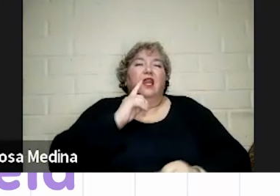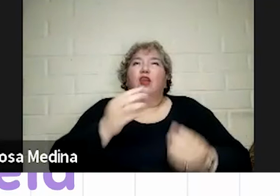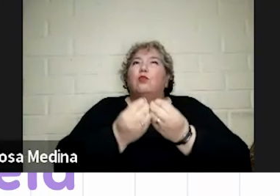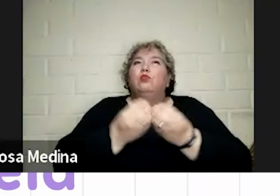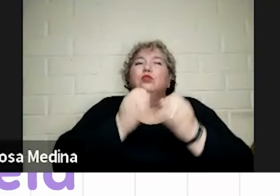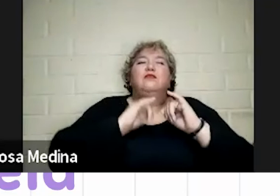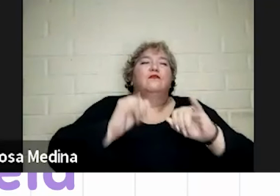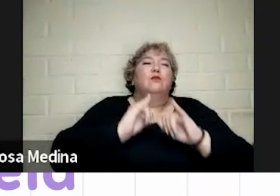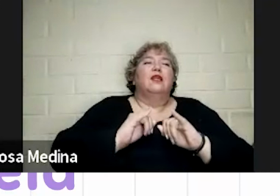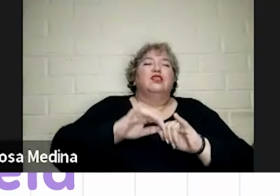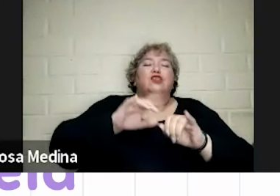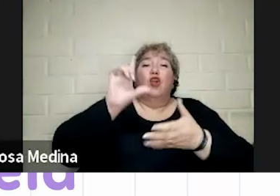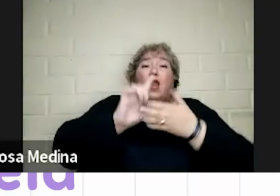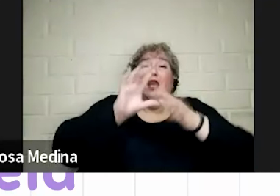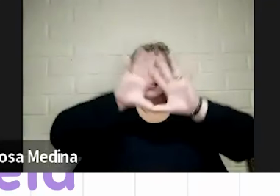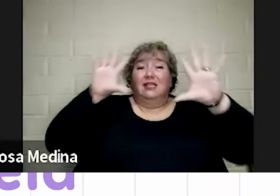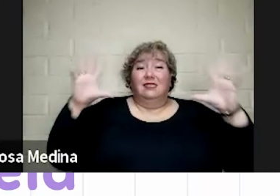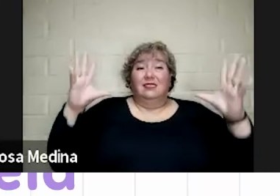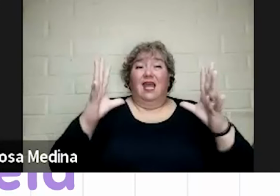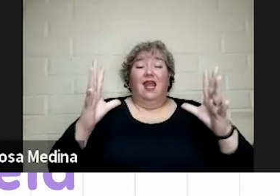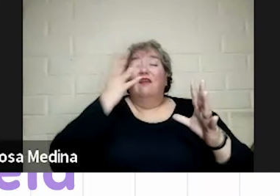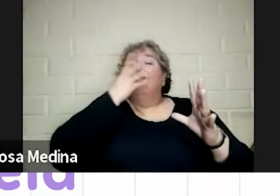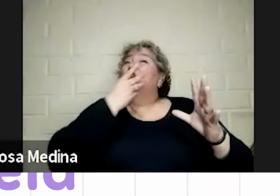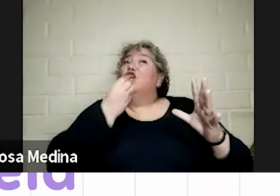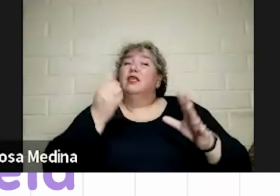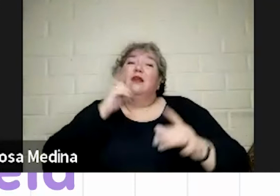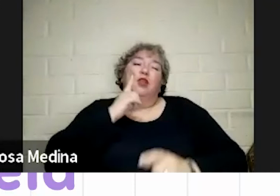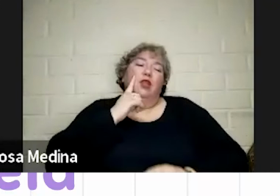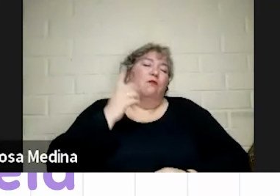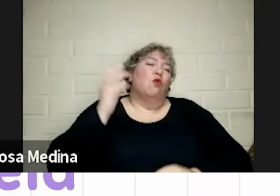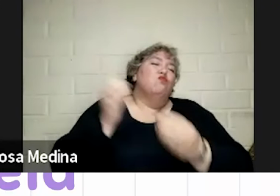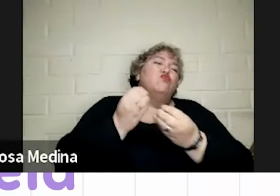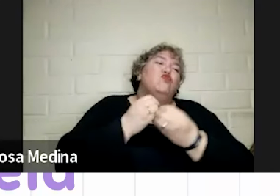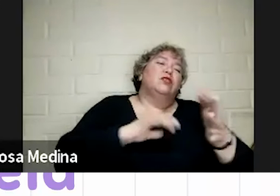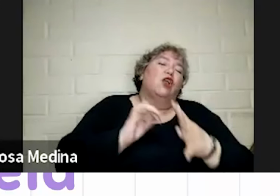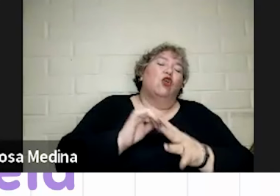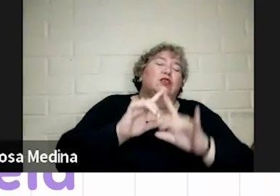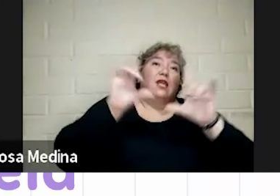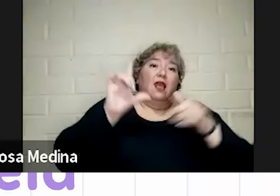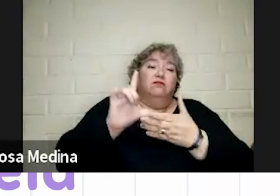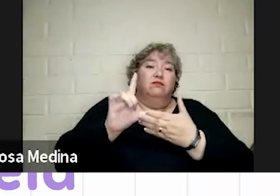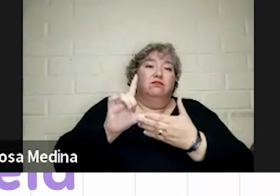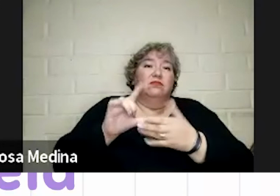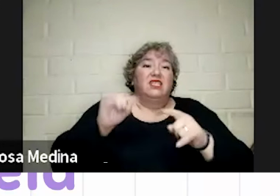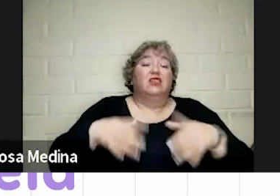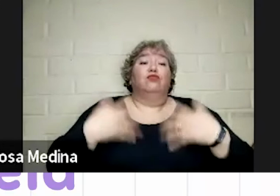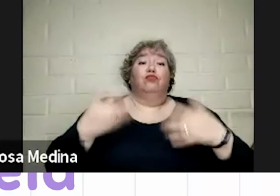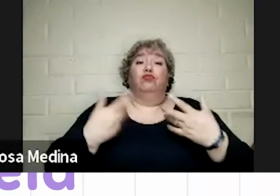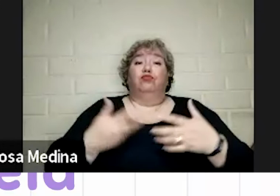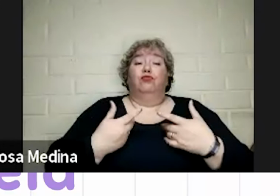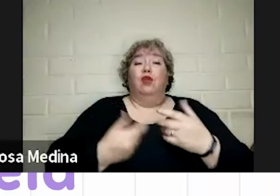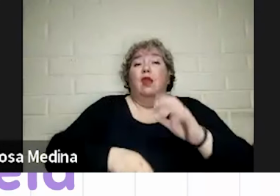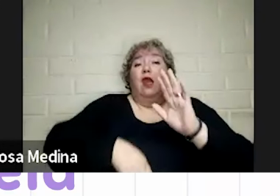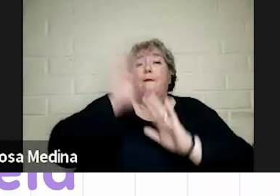sala decorada, de tenerla bonita, tenemos muchas cosas en la sala y eso también promueve una mayor distracción